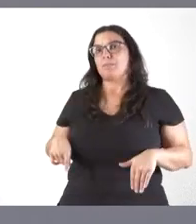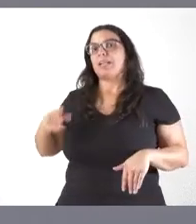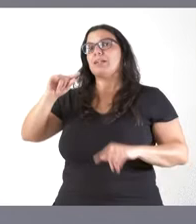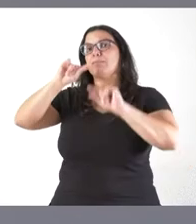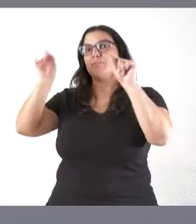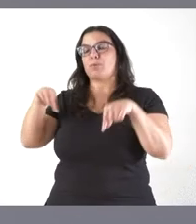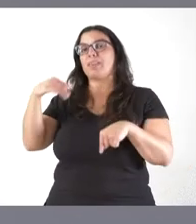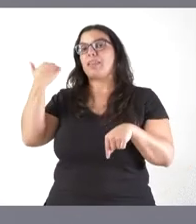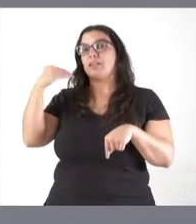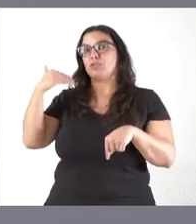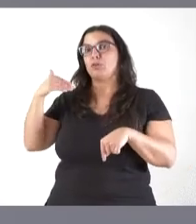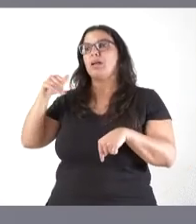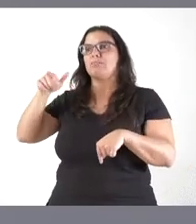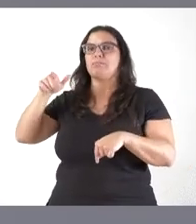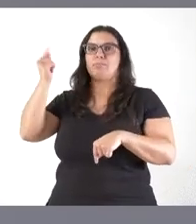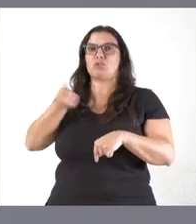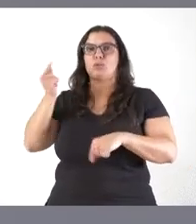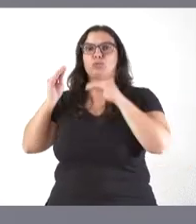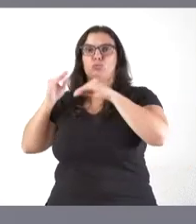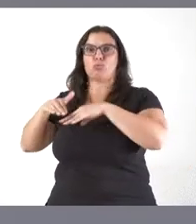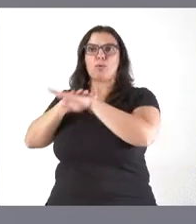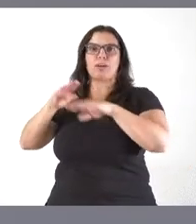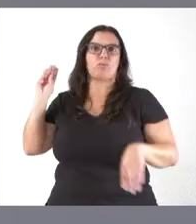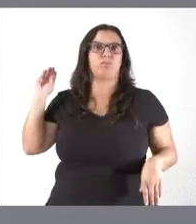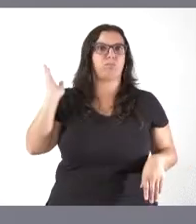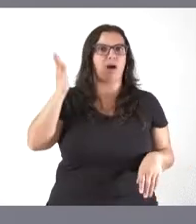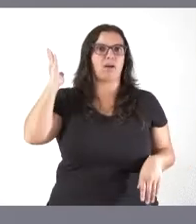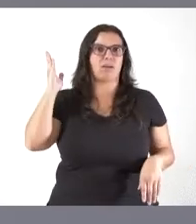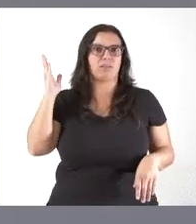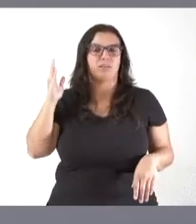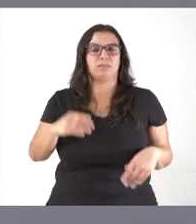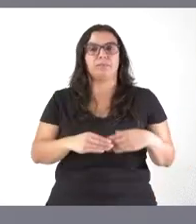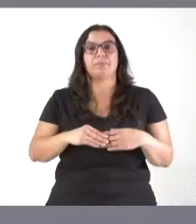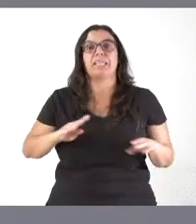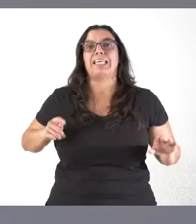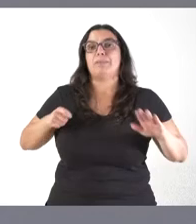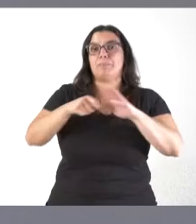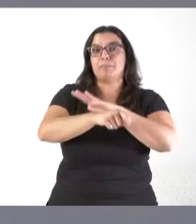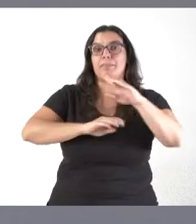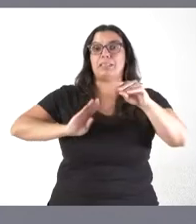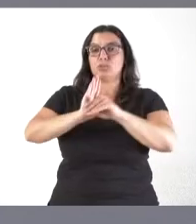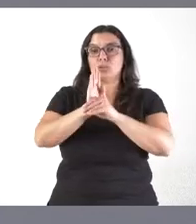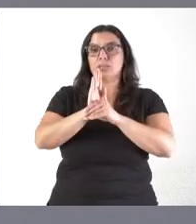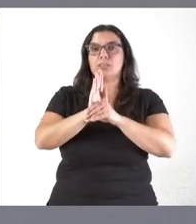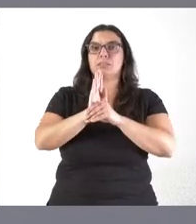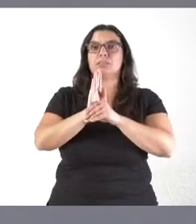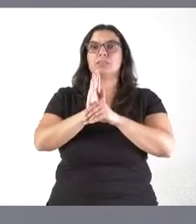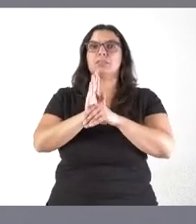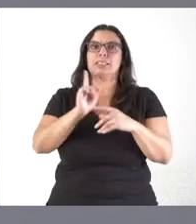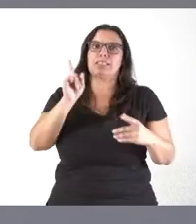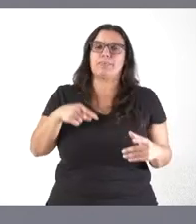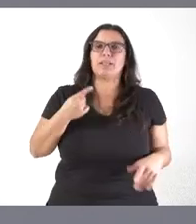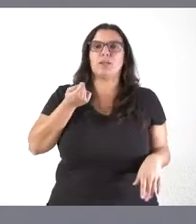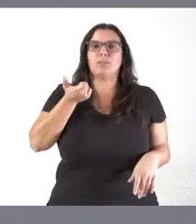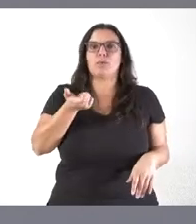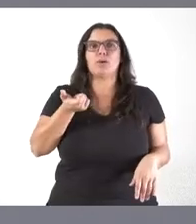tanto sorías de las provincias más perjudicadas por esta reducción en las inversiones y que esto en cierto modo pues